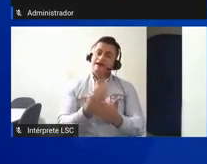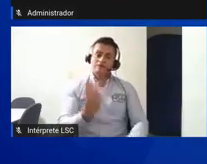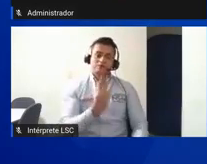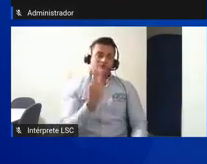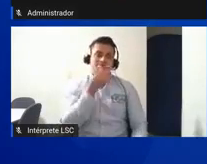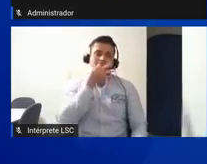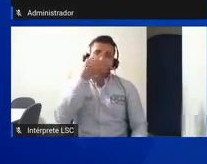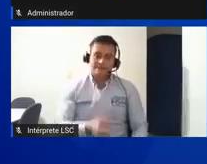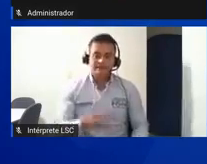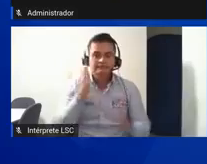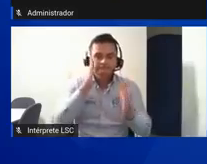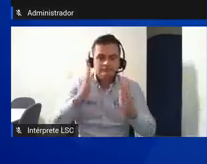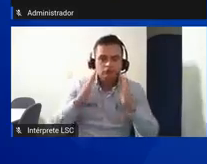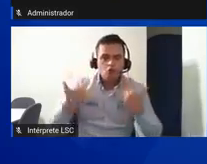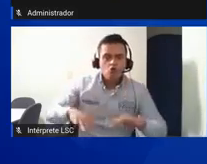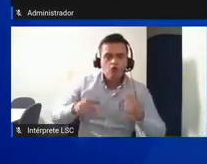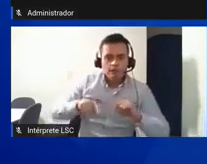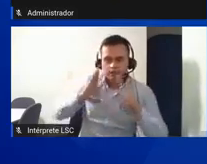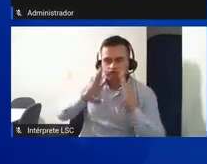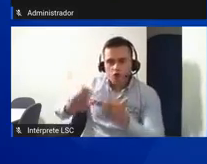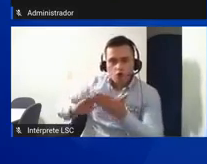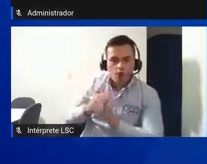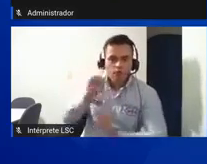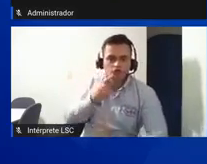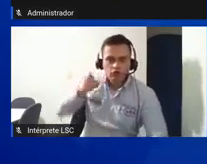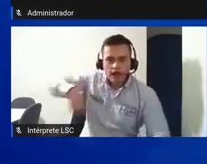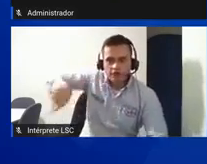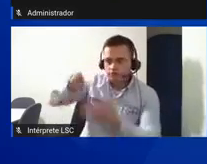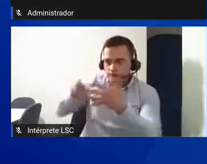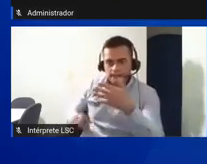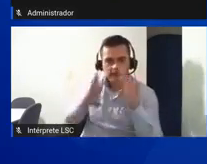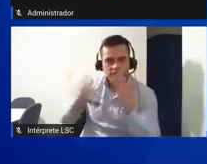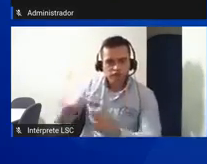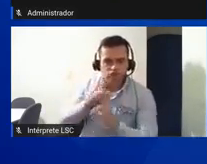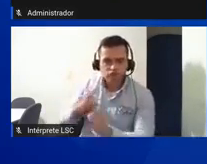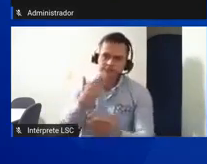por atender esta necesidad de la comunidad sorda.